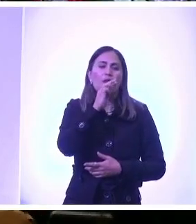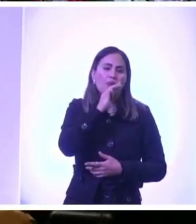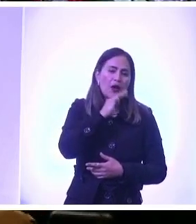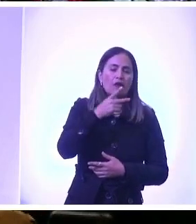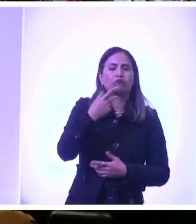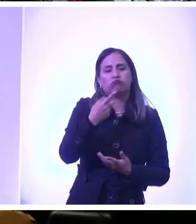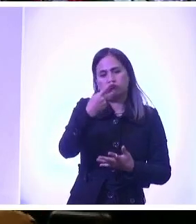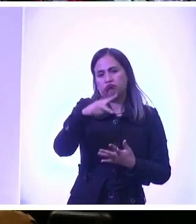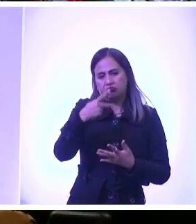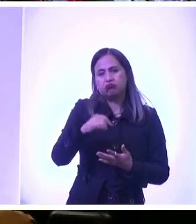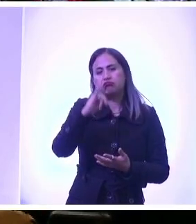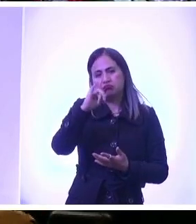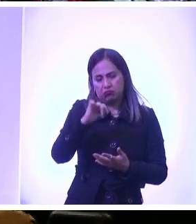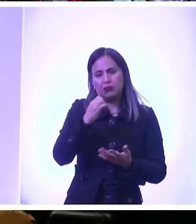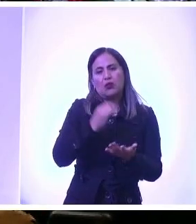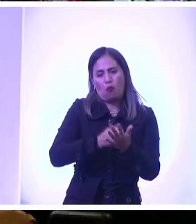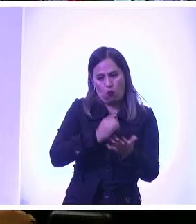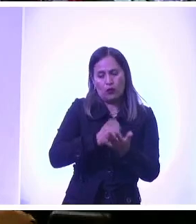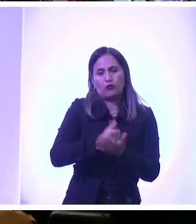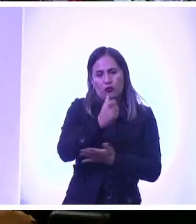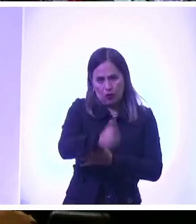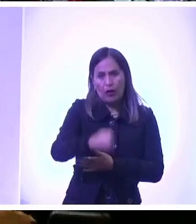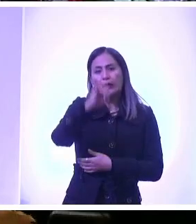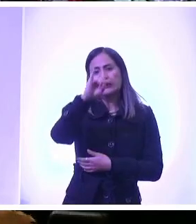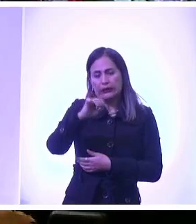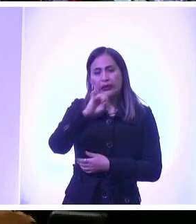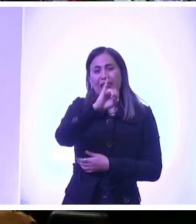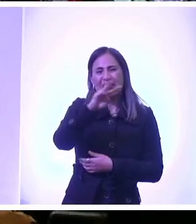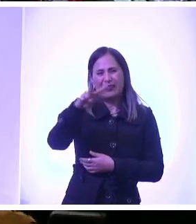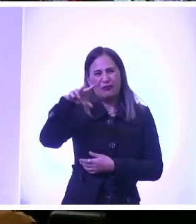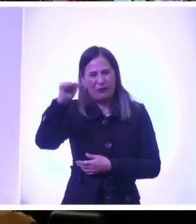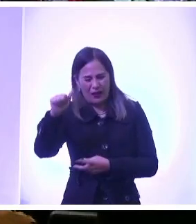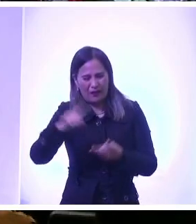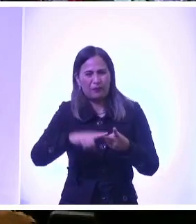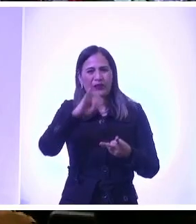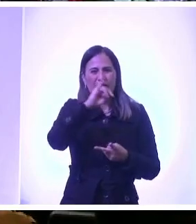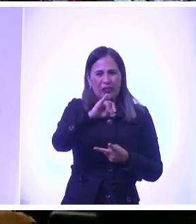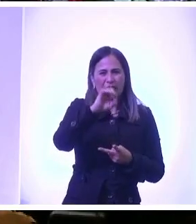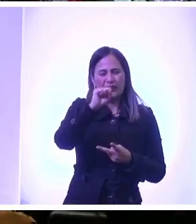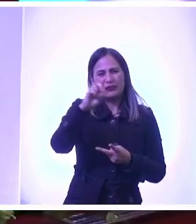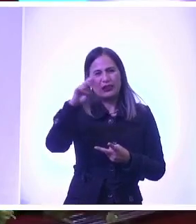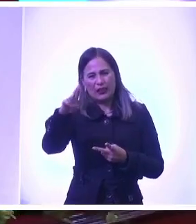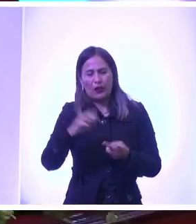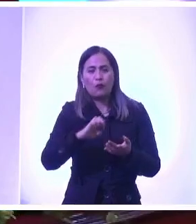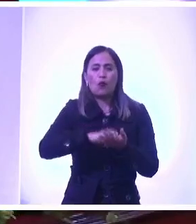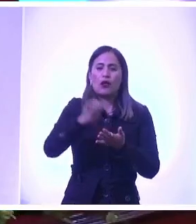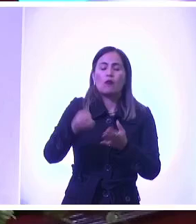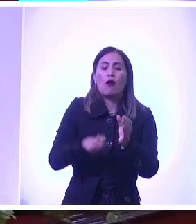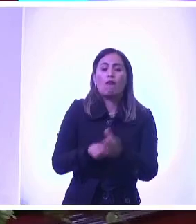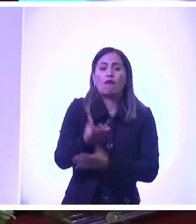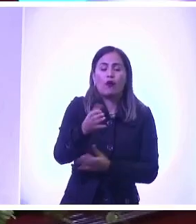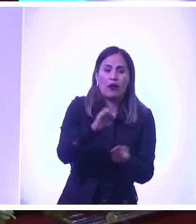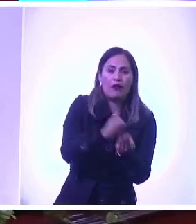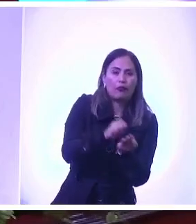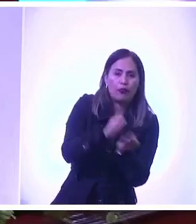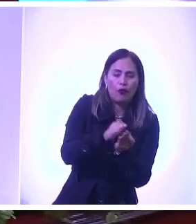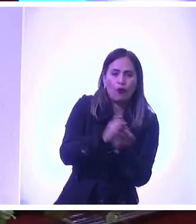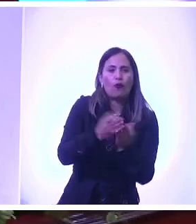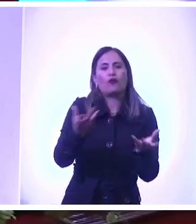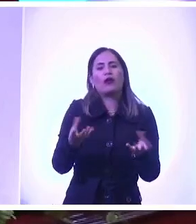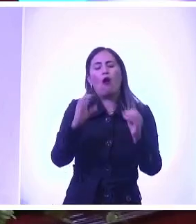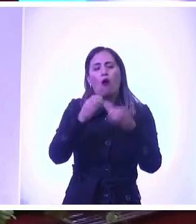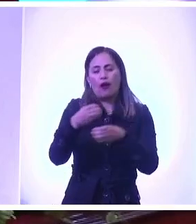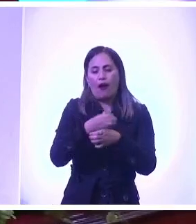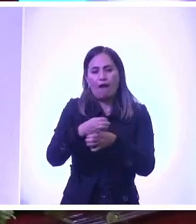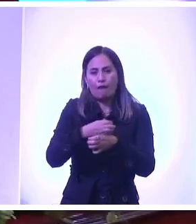pues quiero decirles que todos lo pagamos a través del IVA del ISR si nos compramos una torta aquí afuera un vasito de agua un